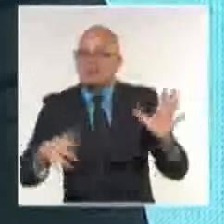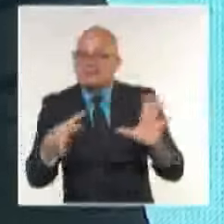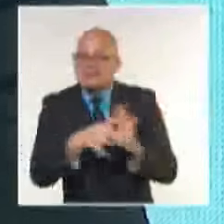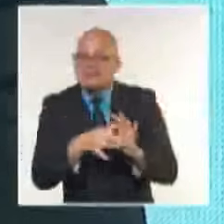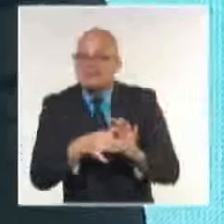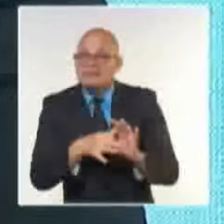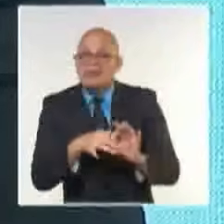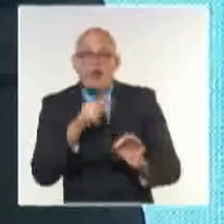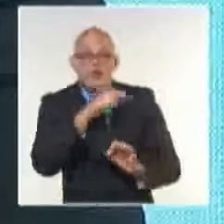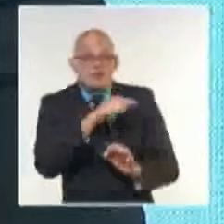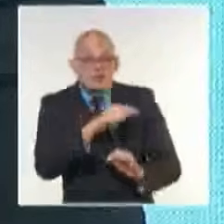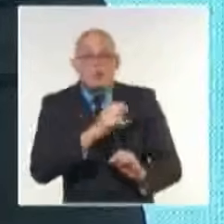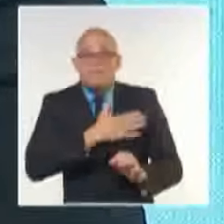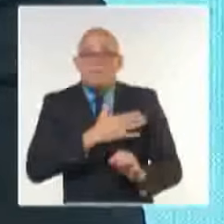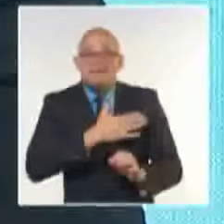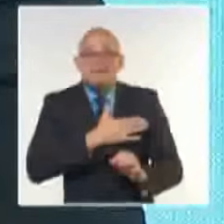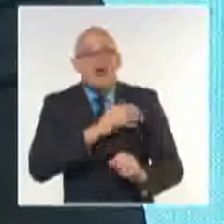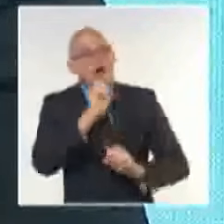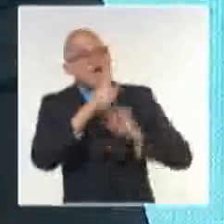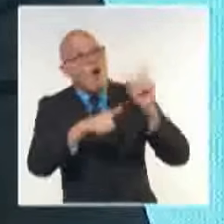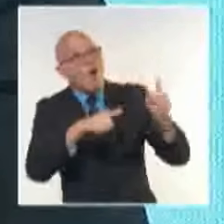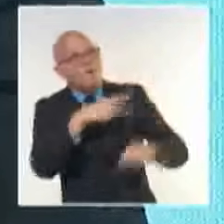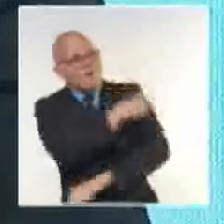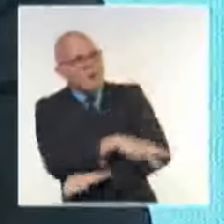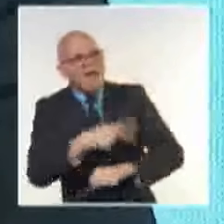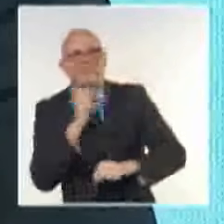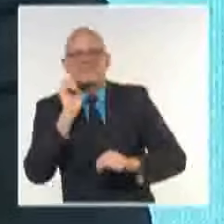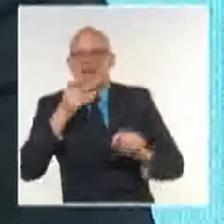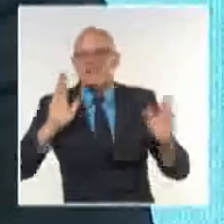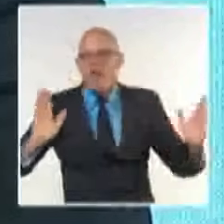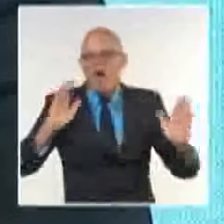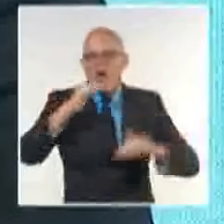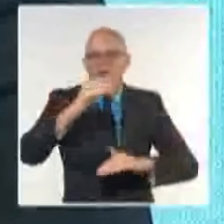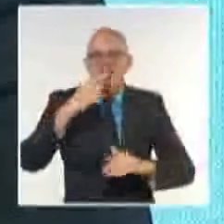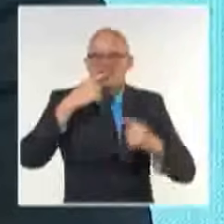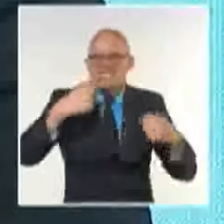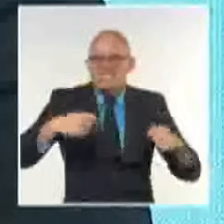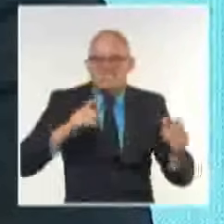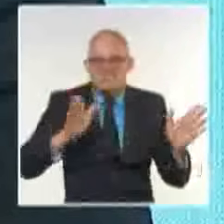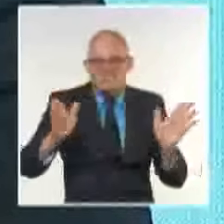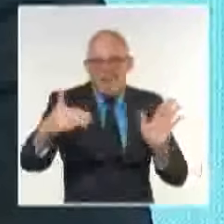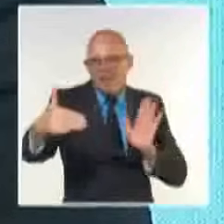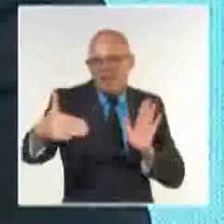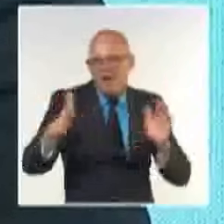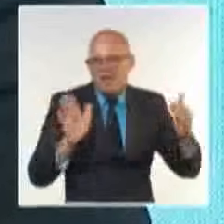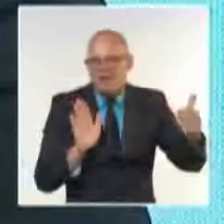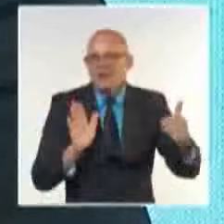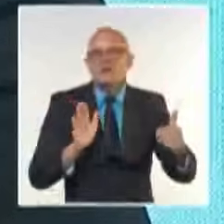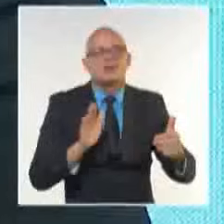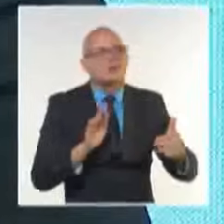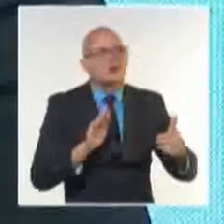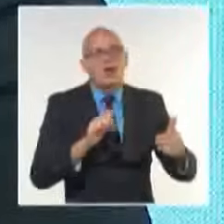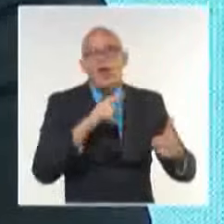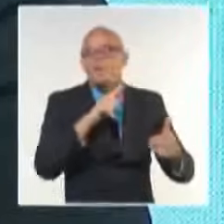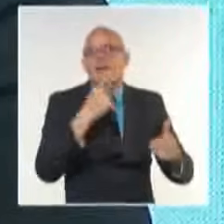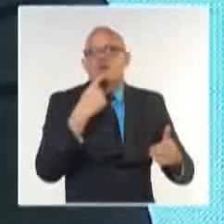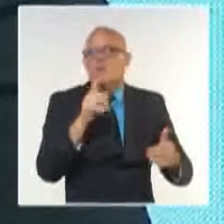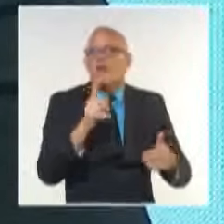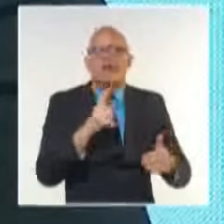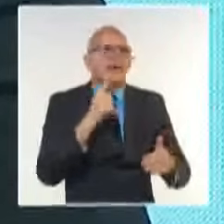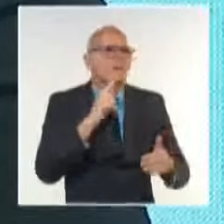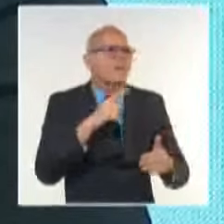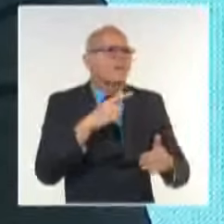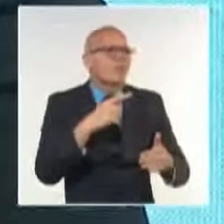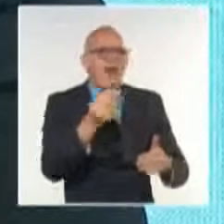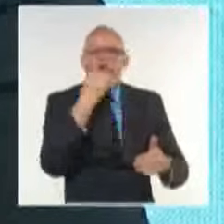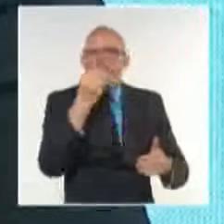La alianza puede favorecer y por eso decía, nosotros tenemos ejemplo, en esos 2.300 contratos que sí hoy tenemos, que de forma